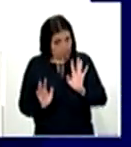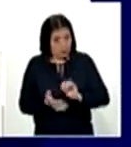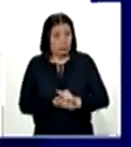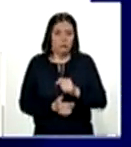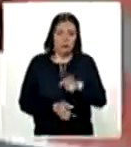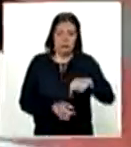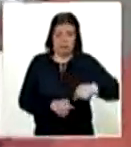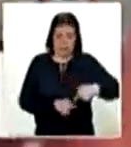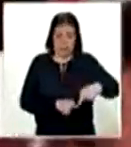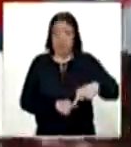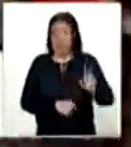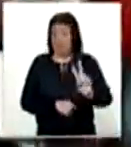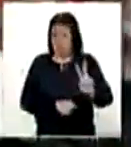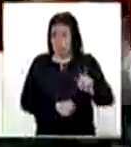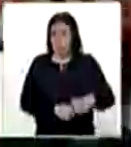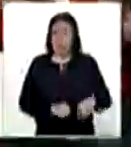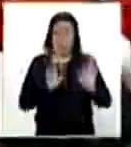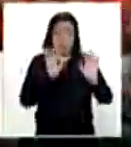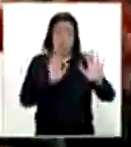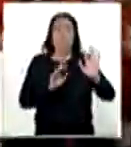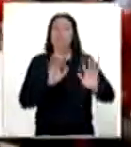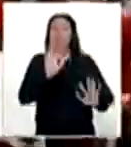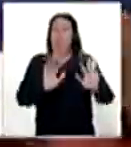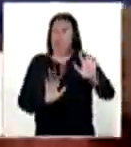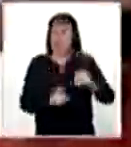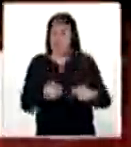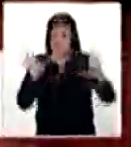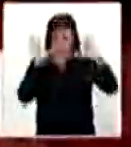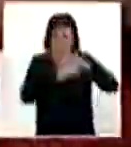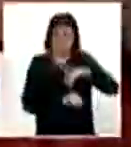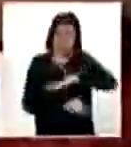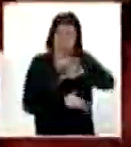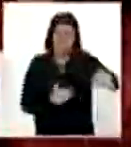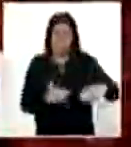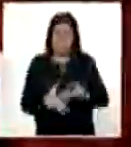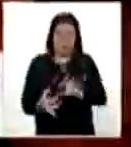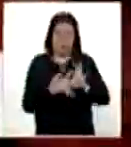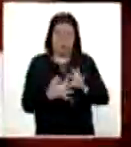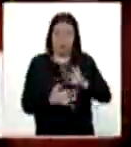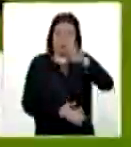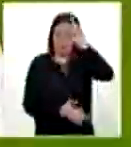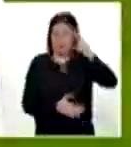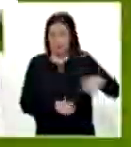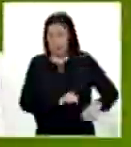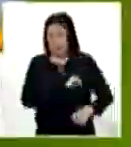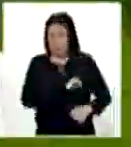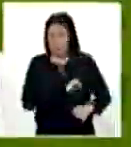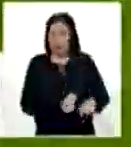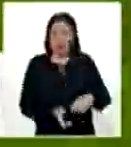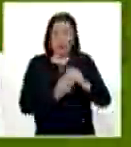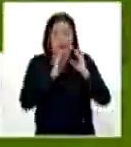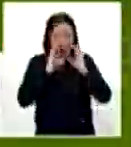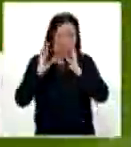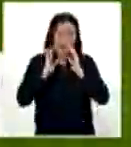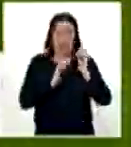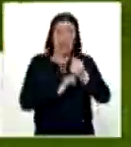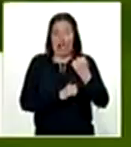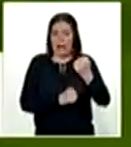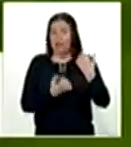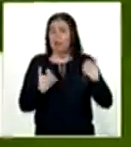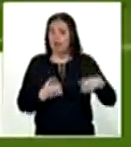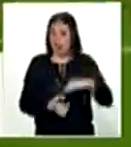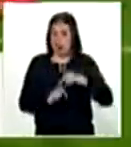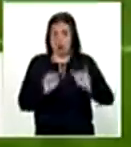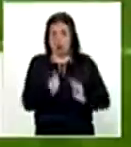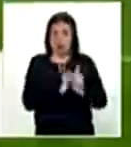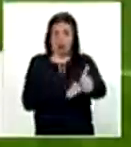este viernes a las 10 y 15 de la noche todos somos un solo corazón por Perú. Y esperemos gritar con pasión que estamos en